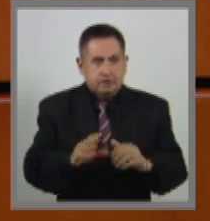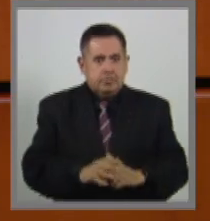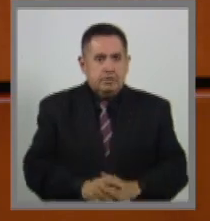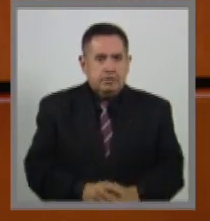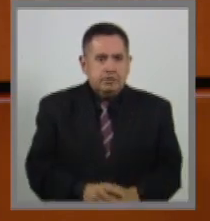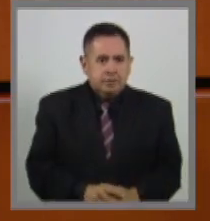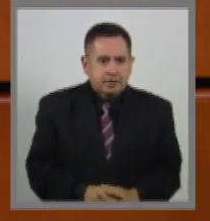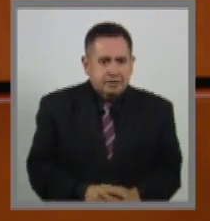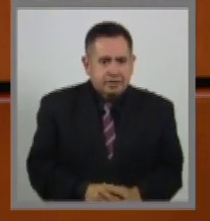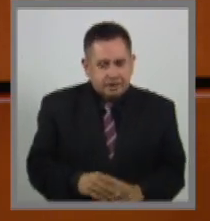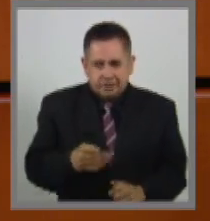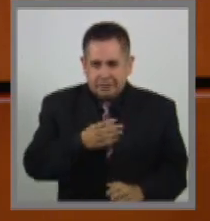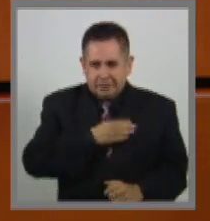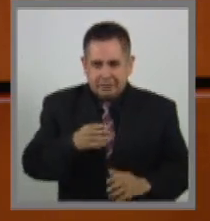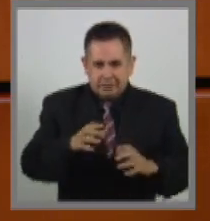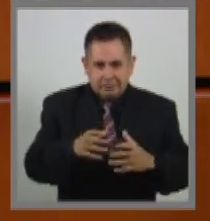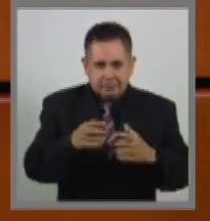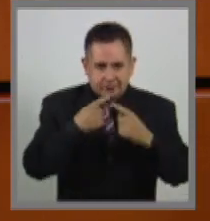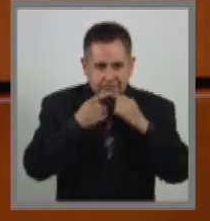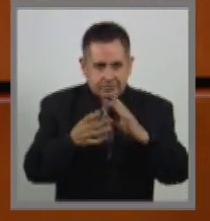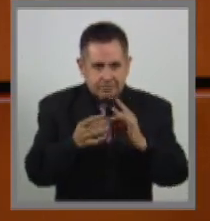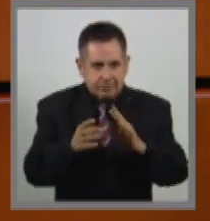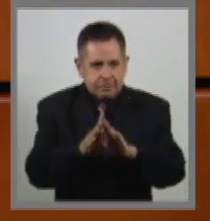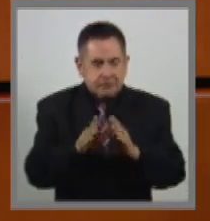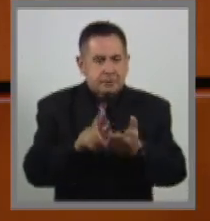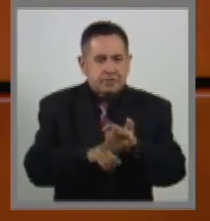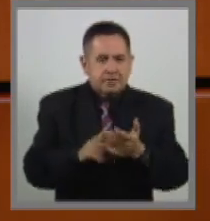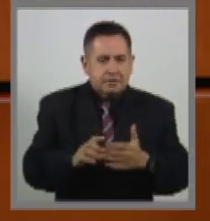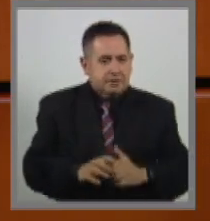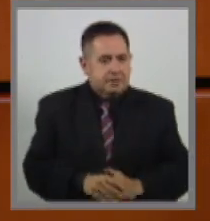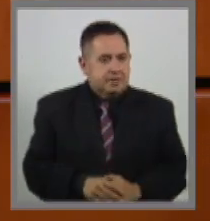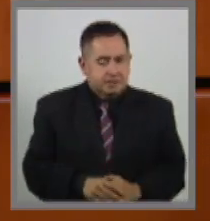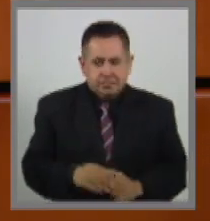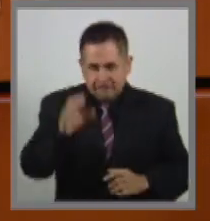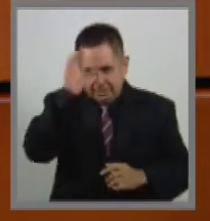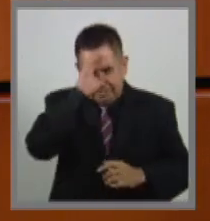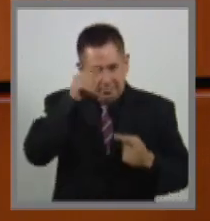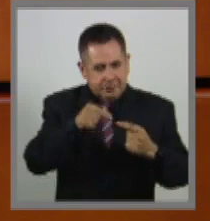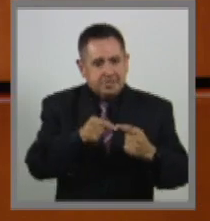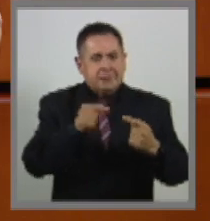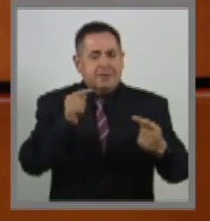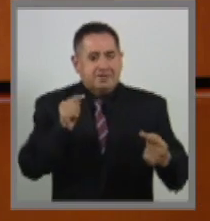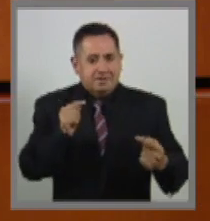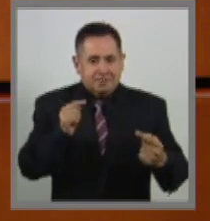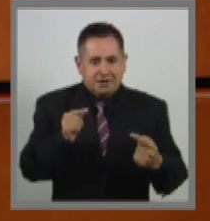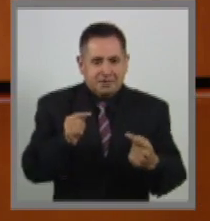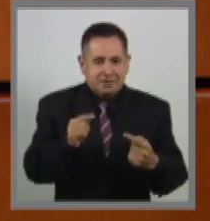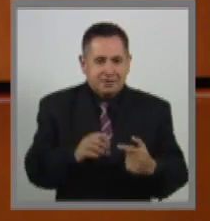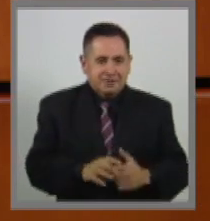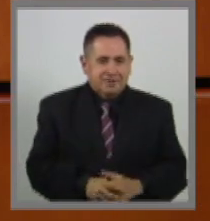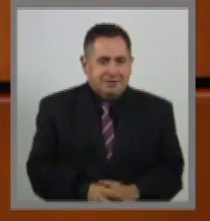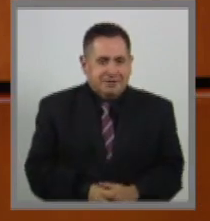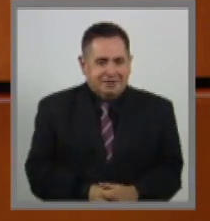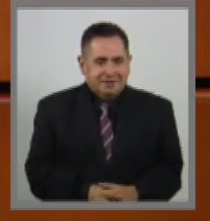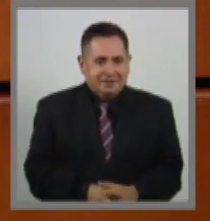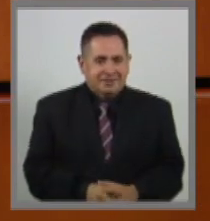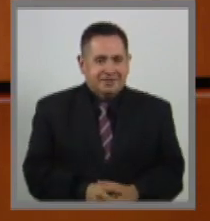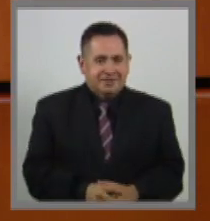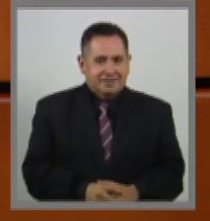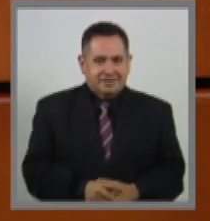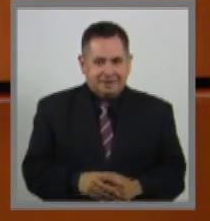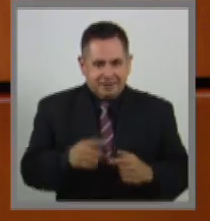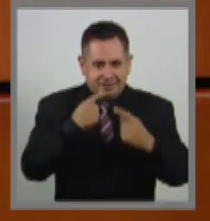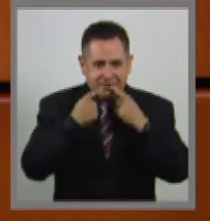de pensamiento y qué bueno, es por la libertad y por la conciencia. Oigan, ¿qué nos